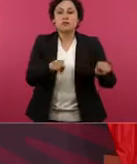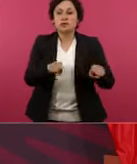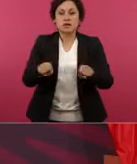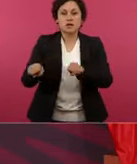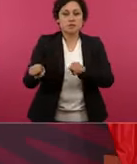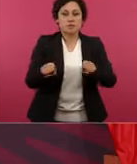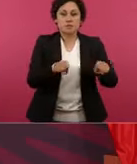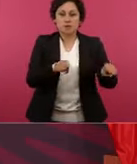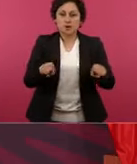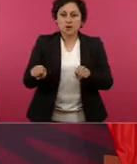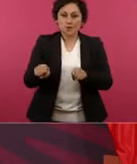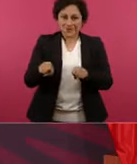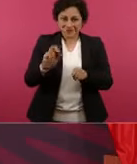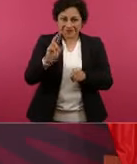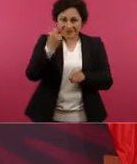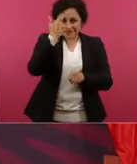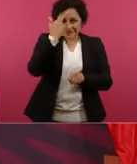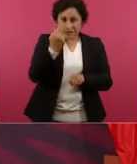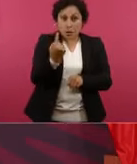una televisora,